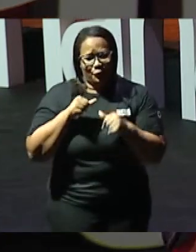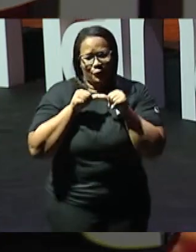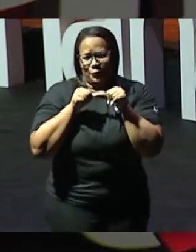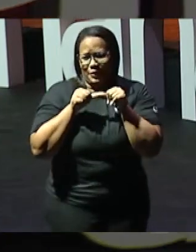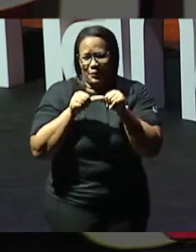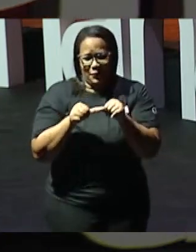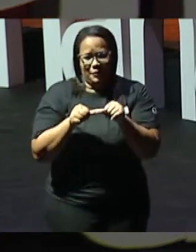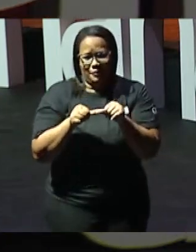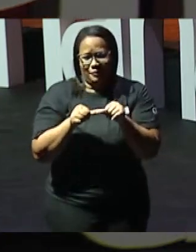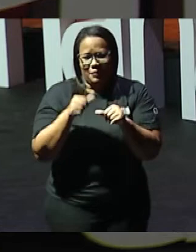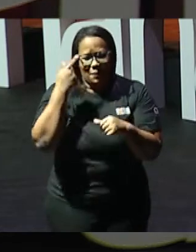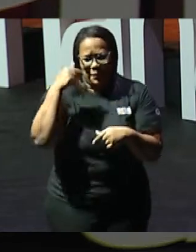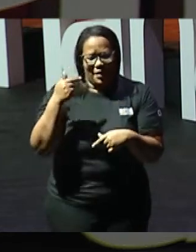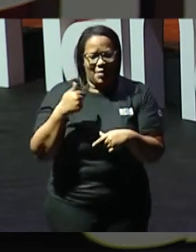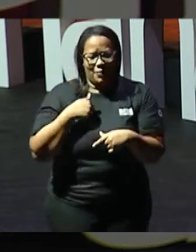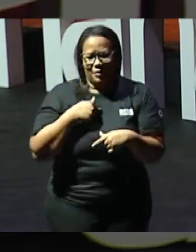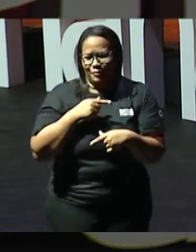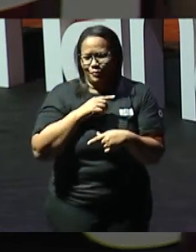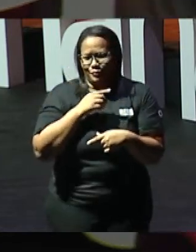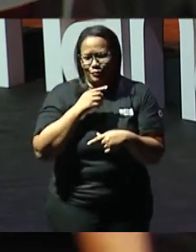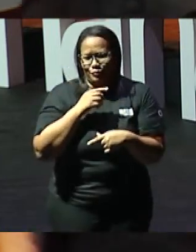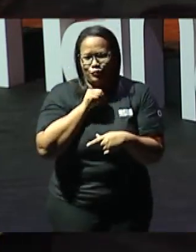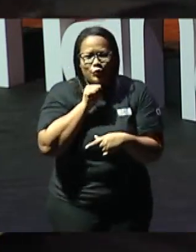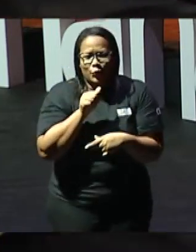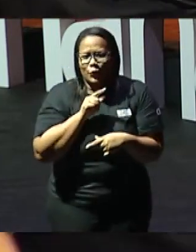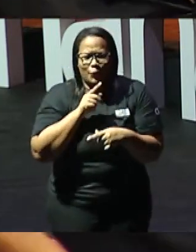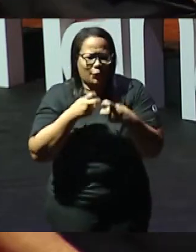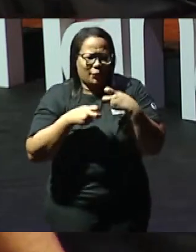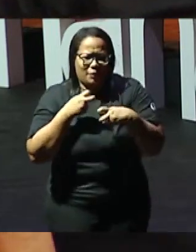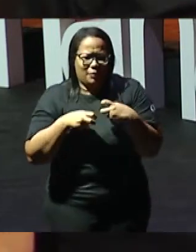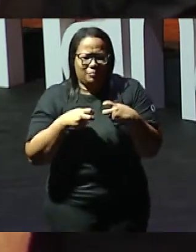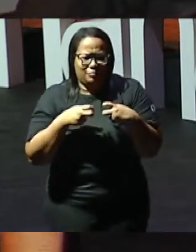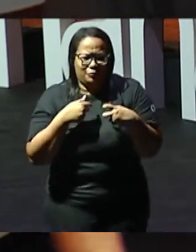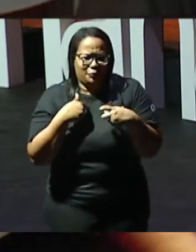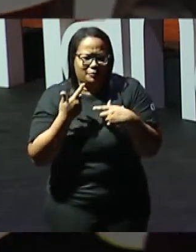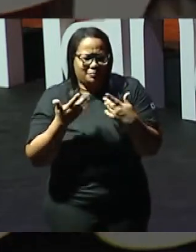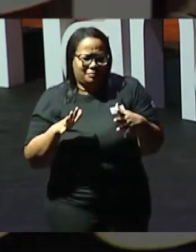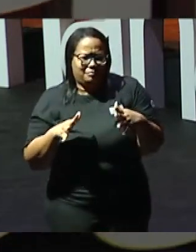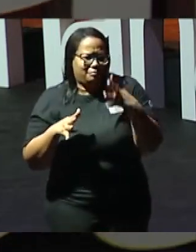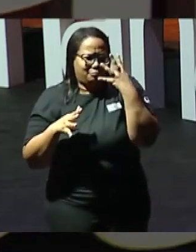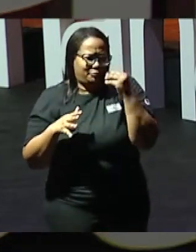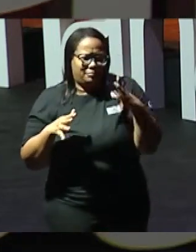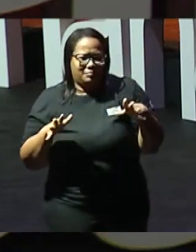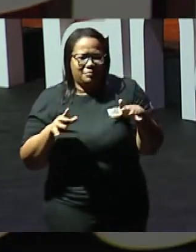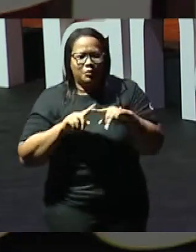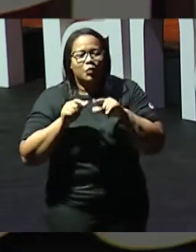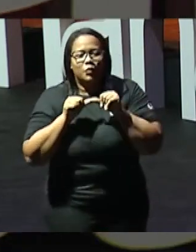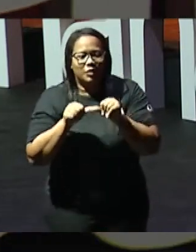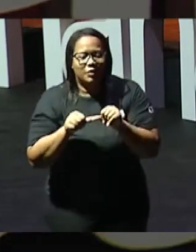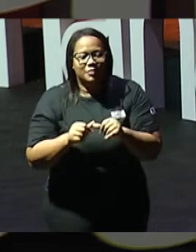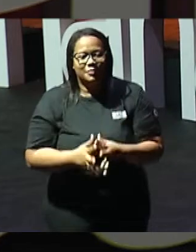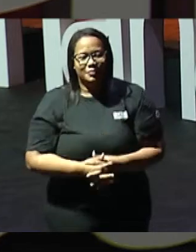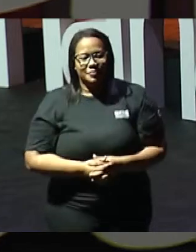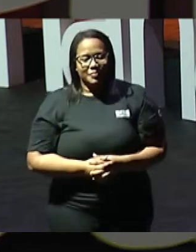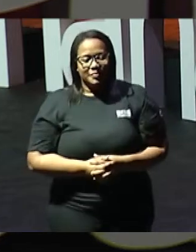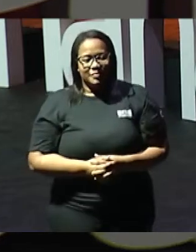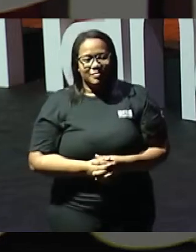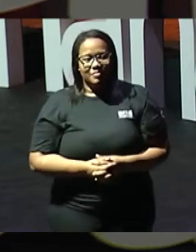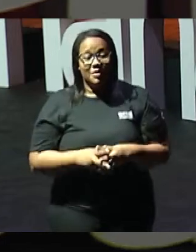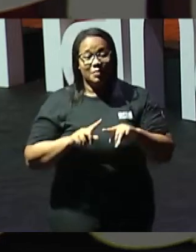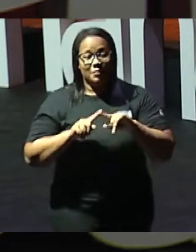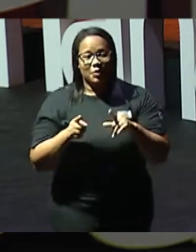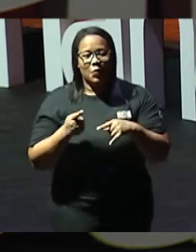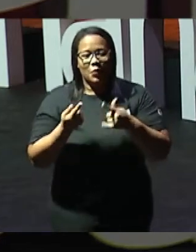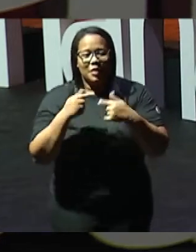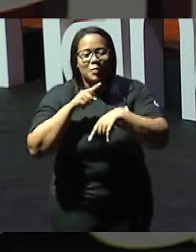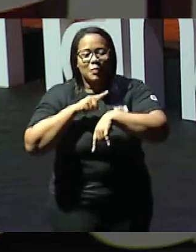no era un problema era algo que yo no podía y para atrás pero llega el momento de que me recupero y